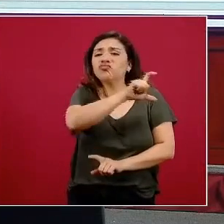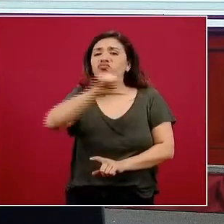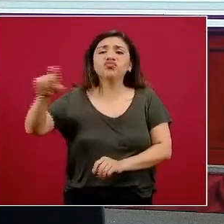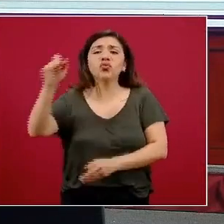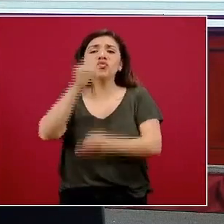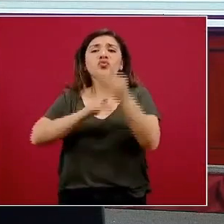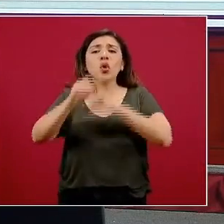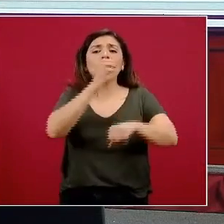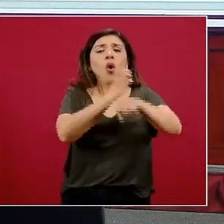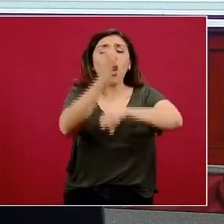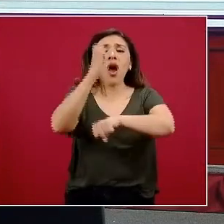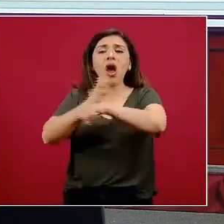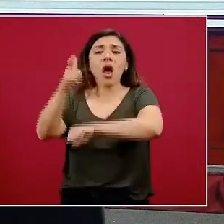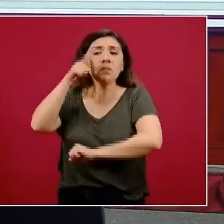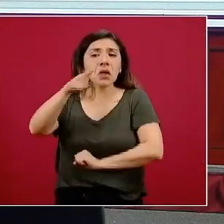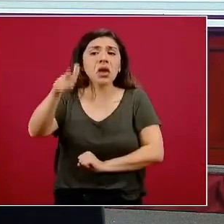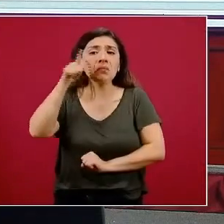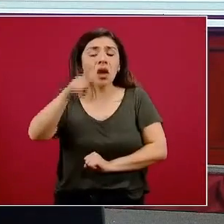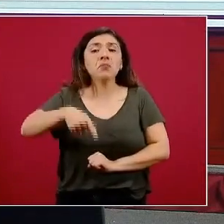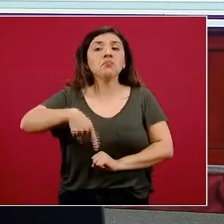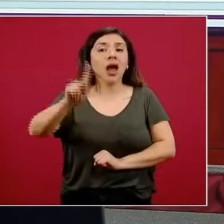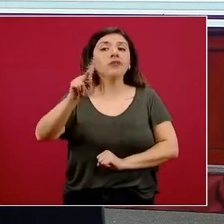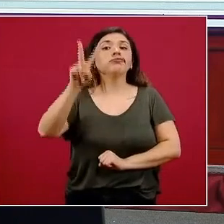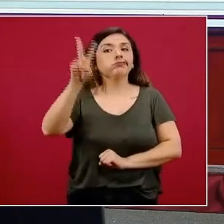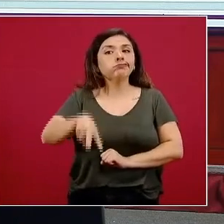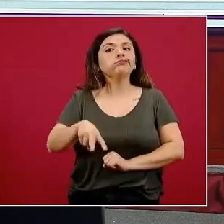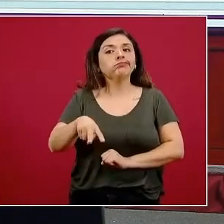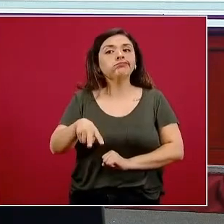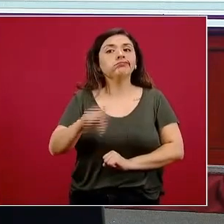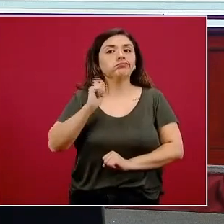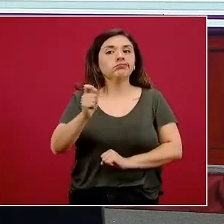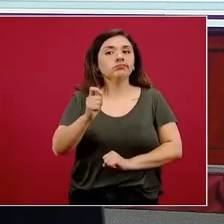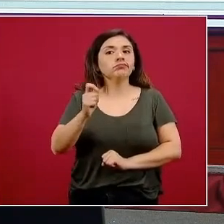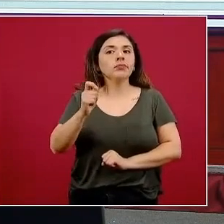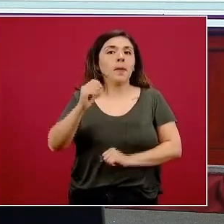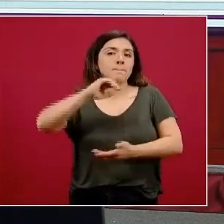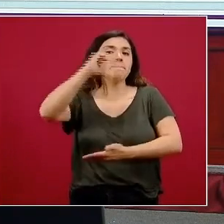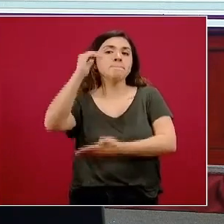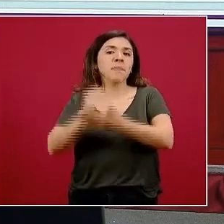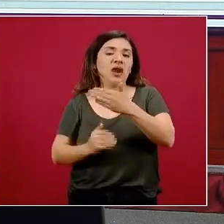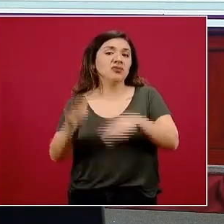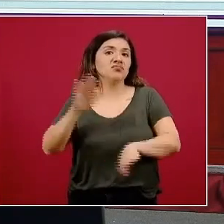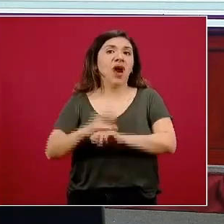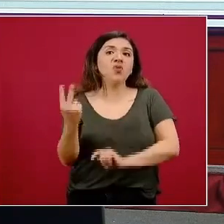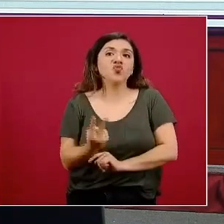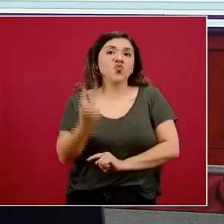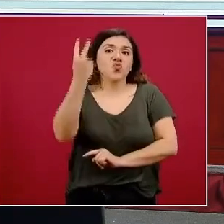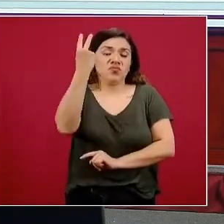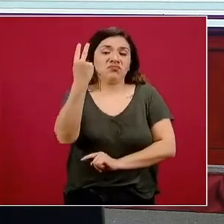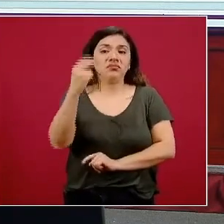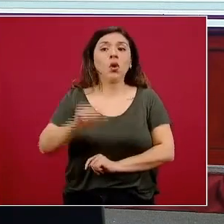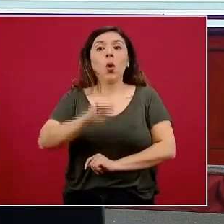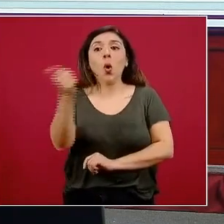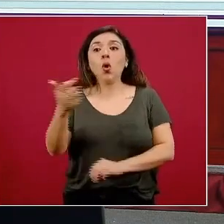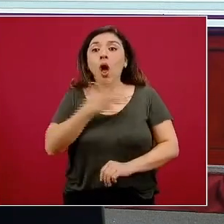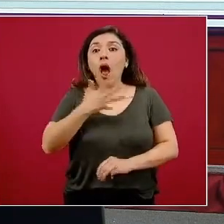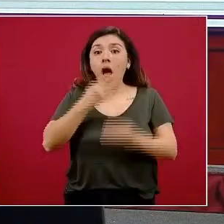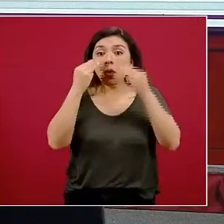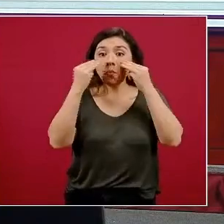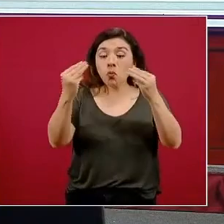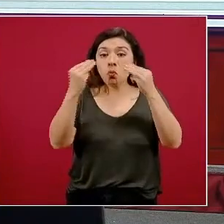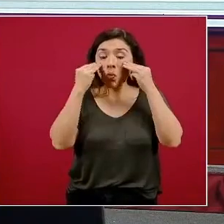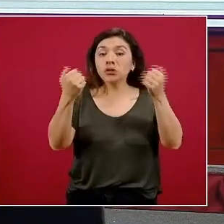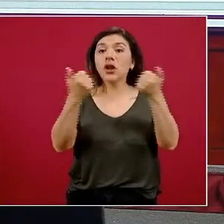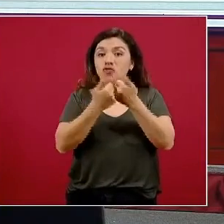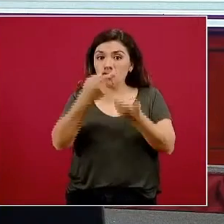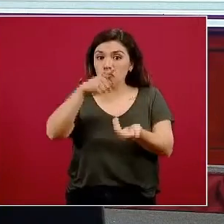demás entidades federativas, pero definitivamente en mucha menor magnitud. Y los que tienen una muestra en este momento, que